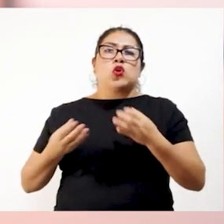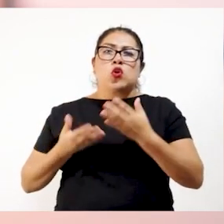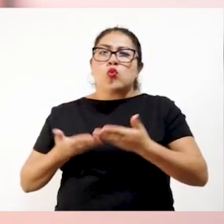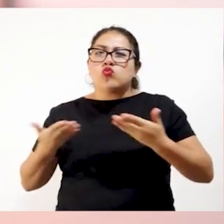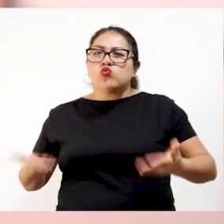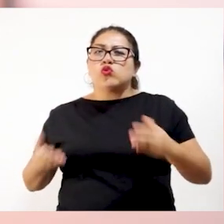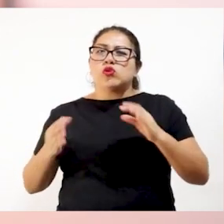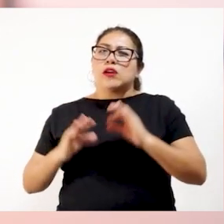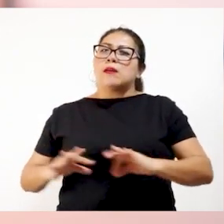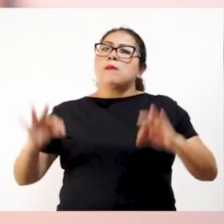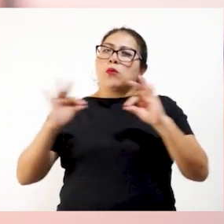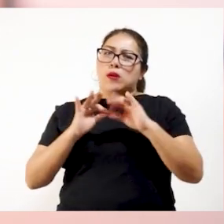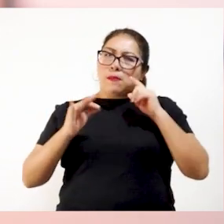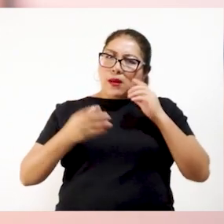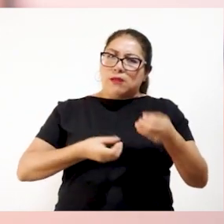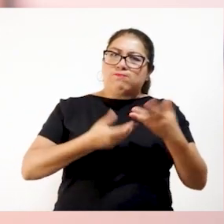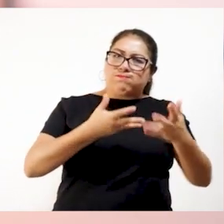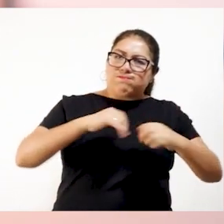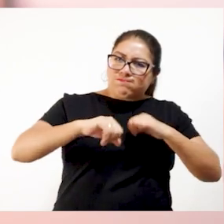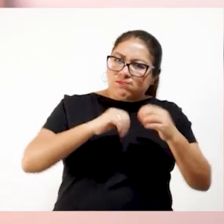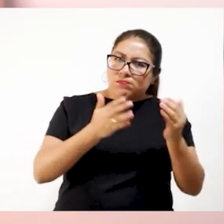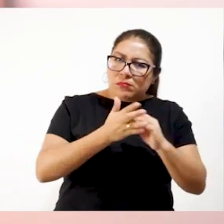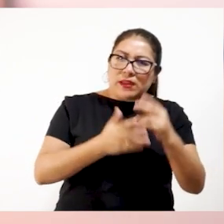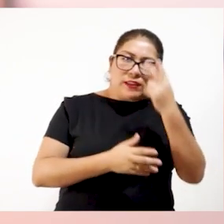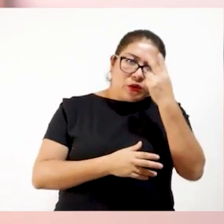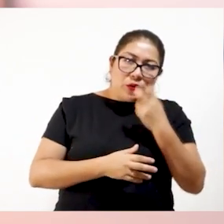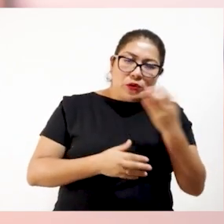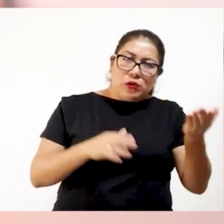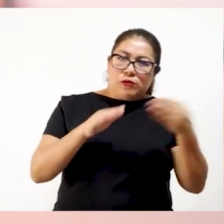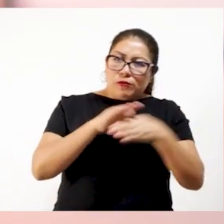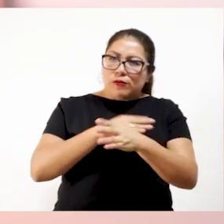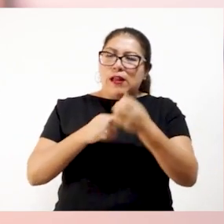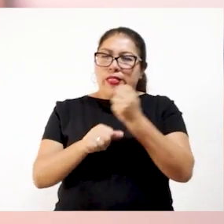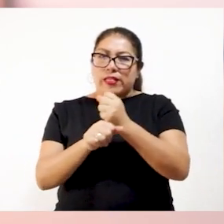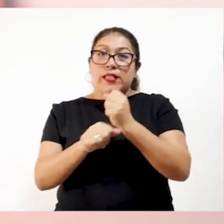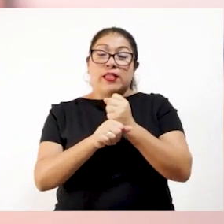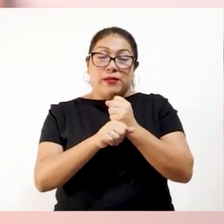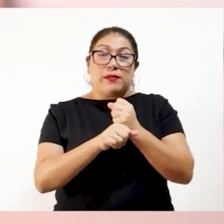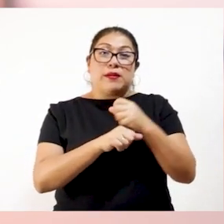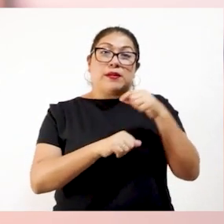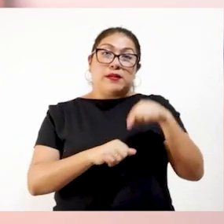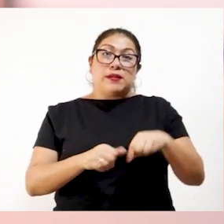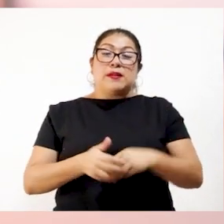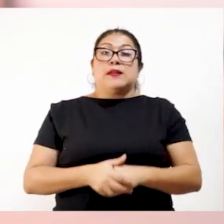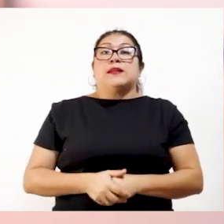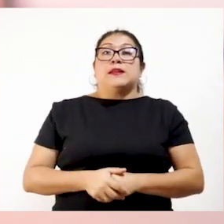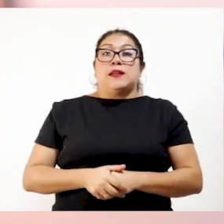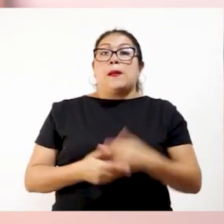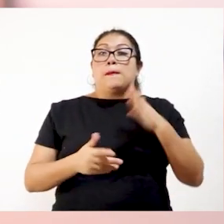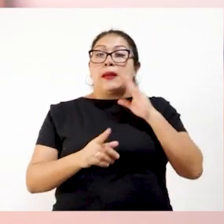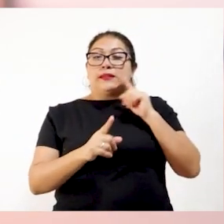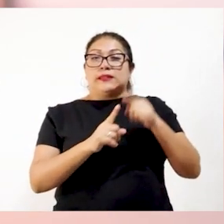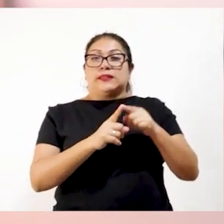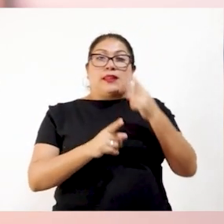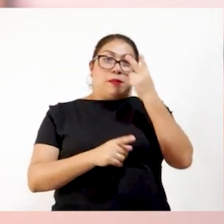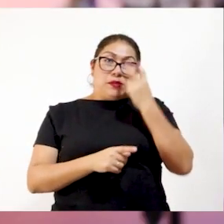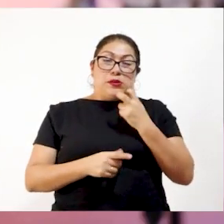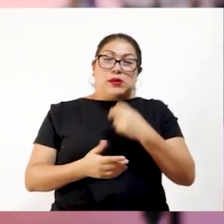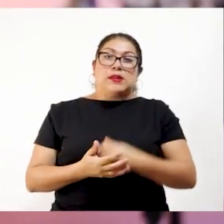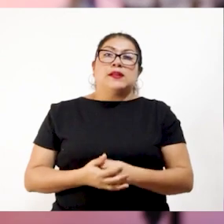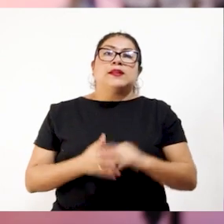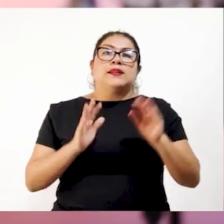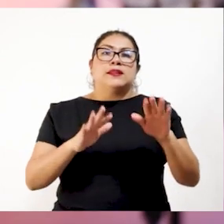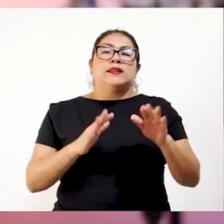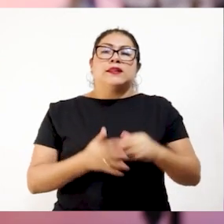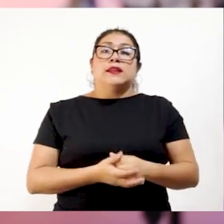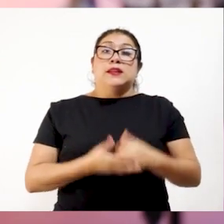importante para promover ese acceso al empleo para personas con discapacidad y en nuestro caso específicamente con discapacidad visual.